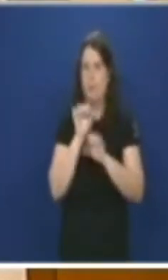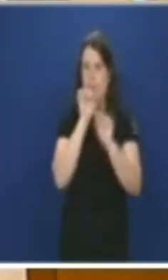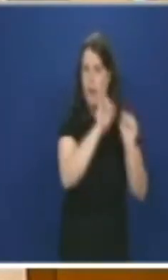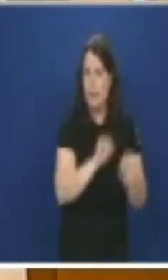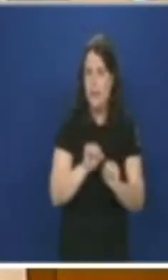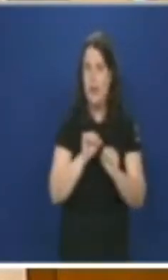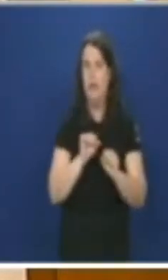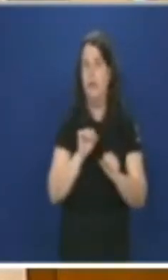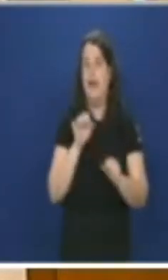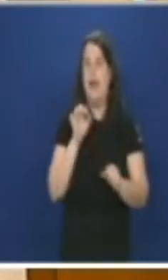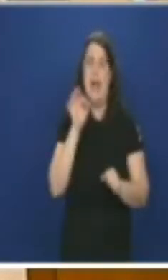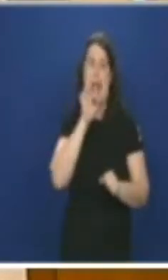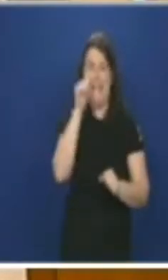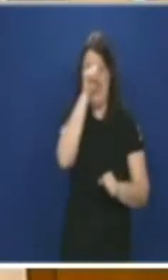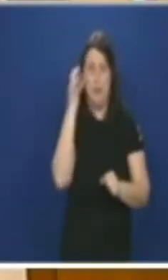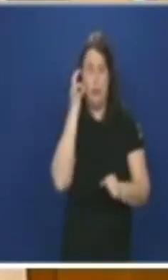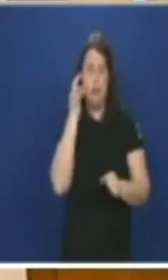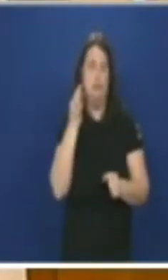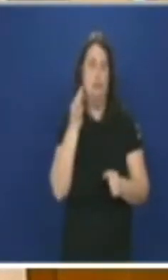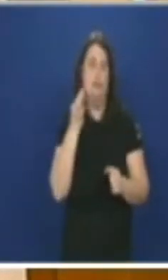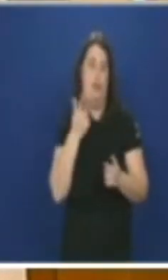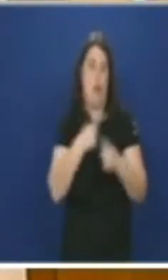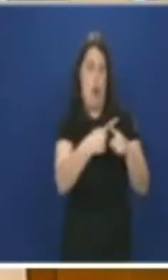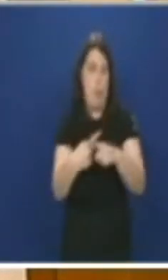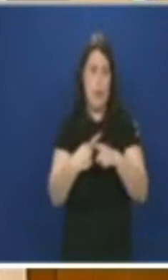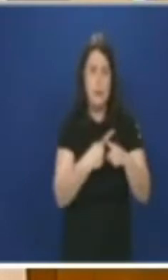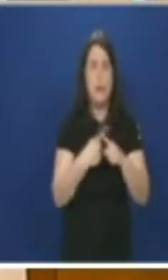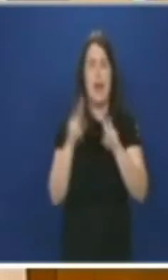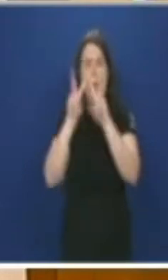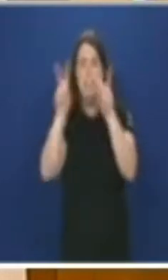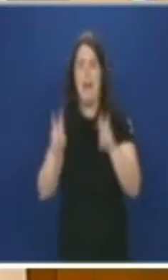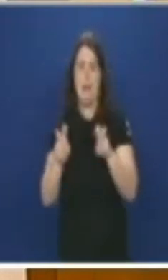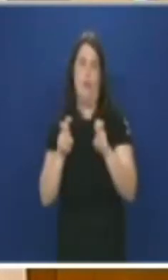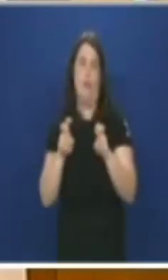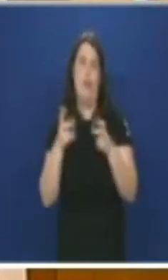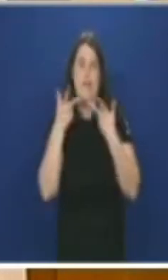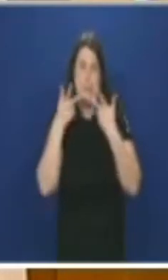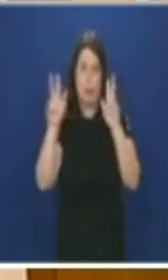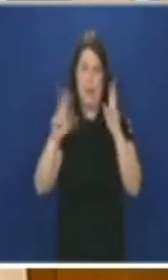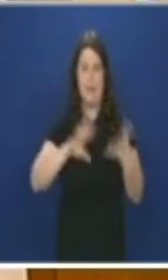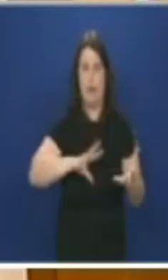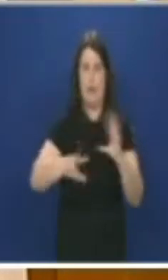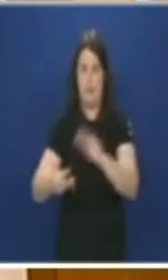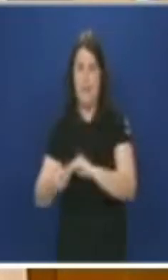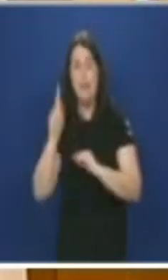foi axudada por un marco democrático axeitado e tamén